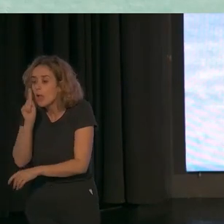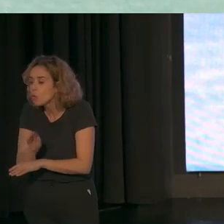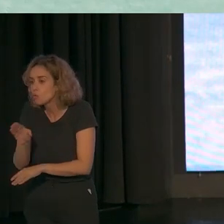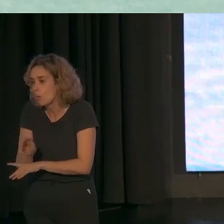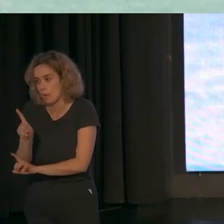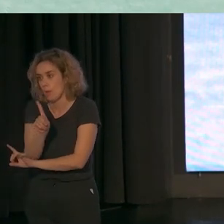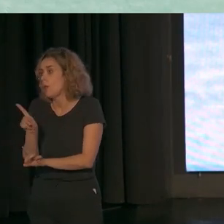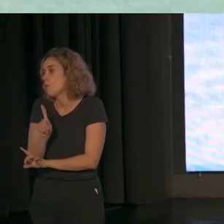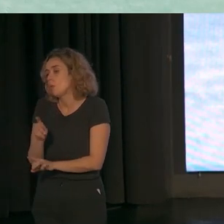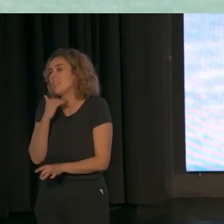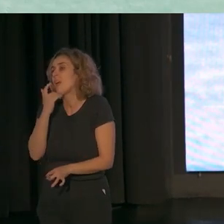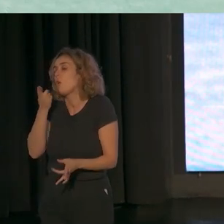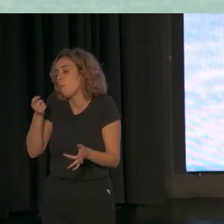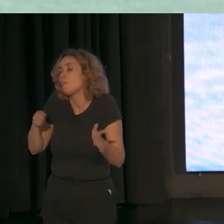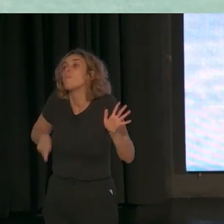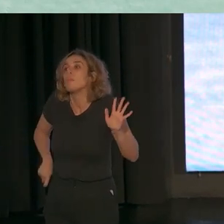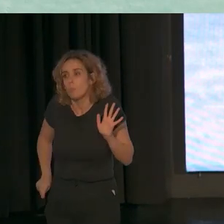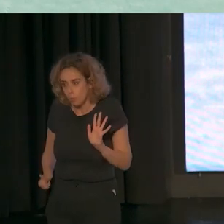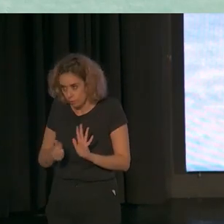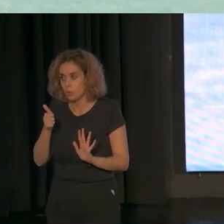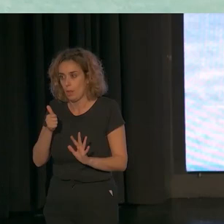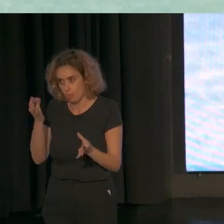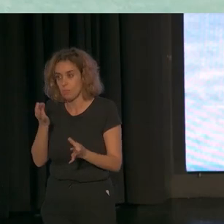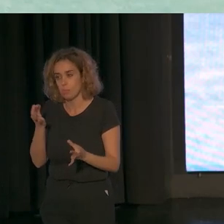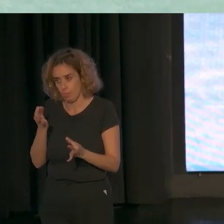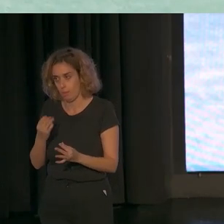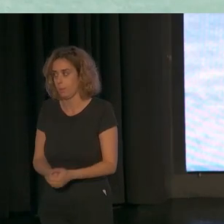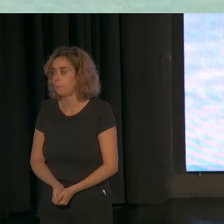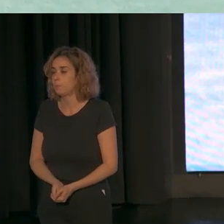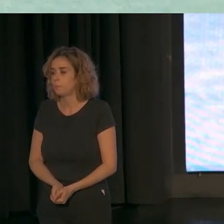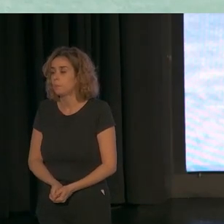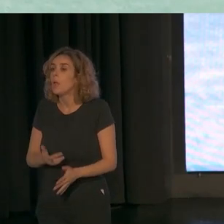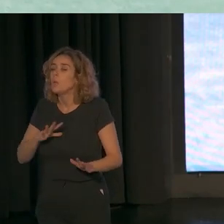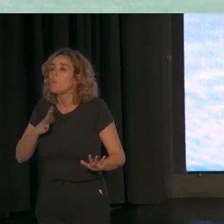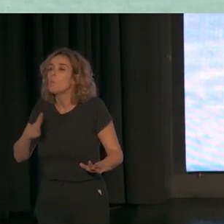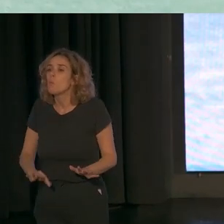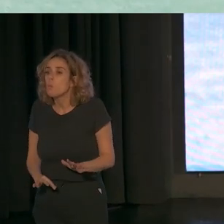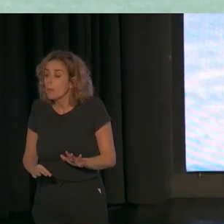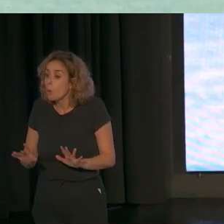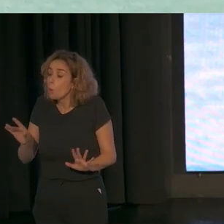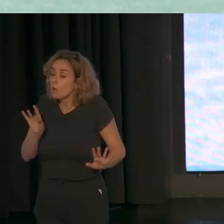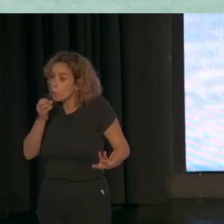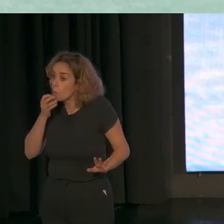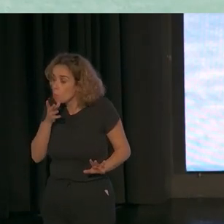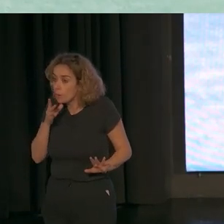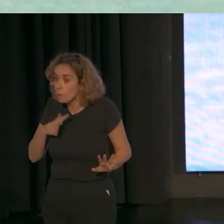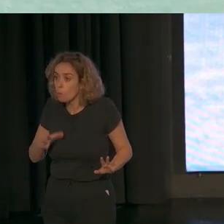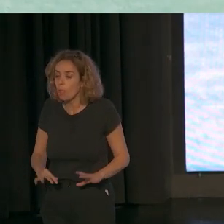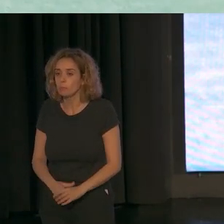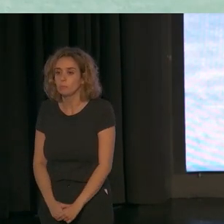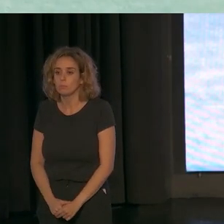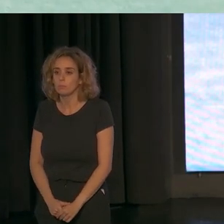digamos pues más profes debe ser algo más profesionalizado y y puede ser una opción puede ser una opción